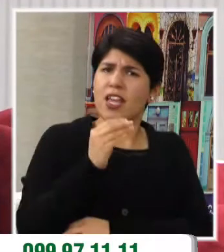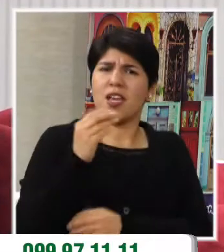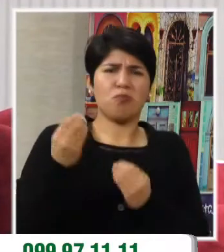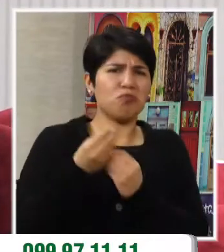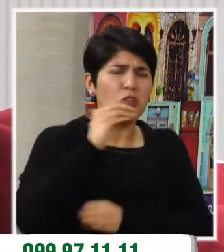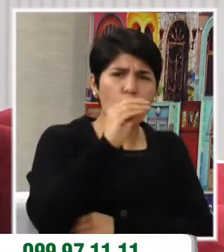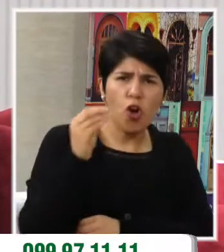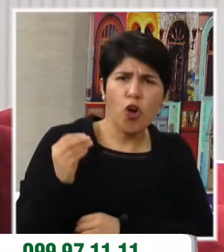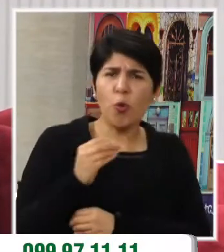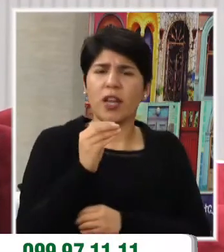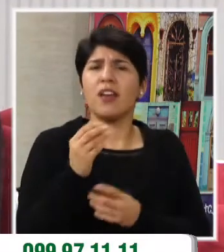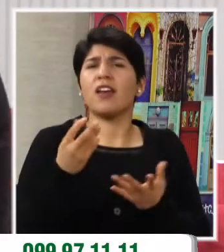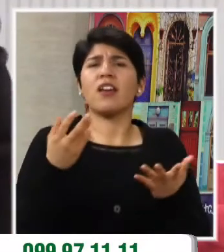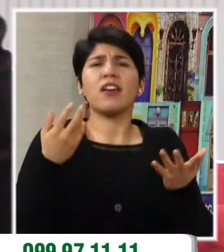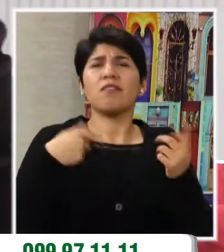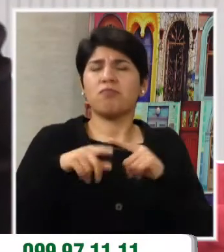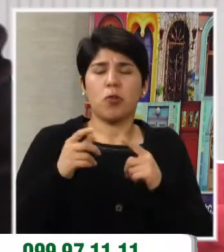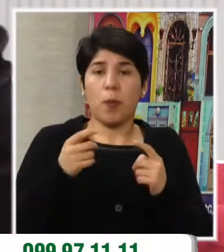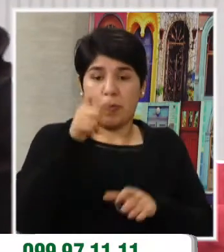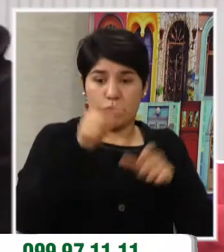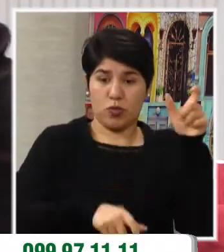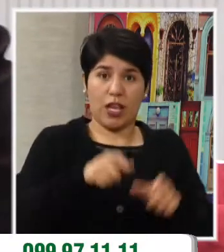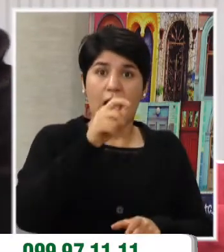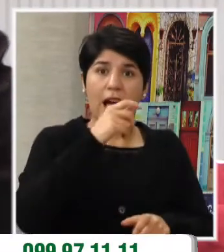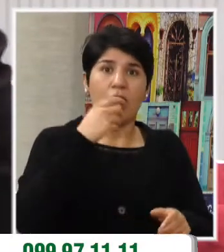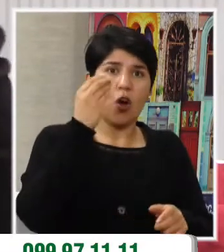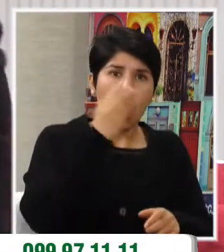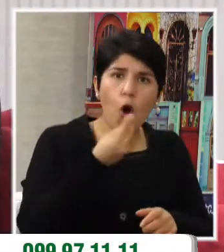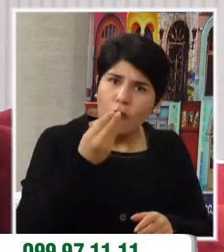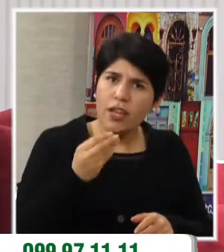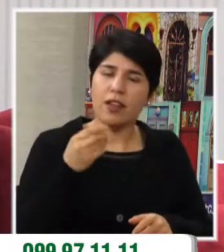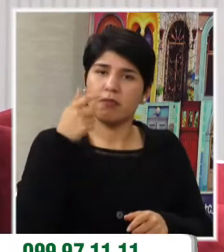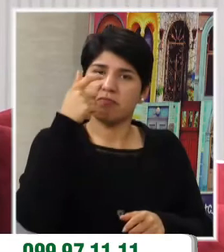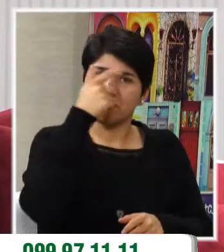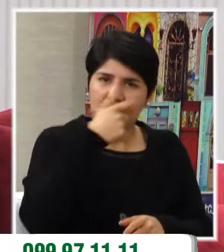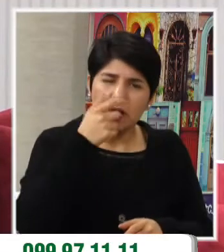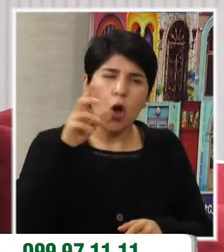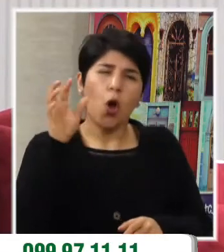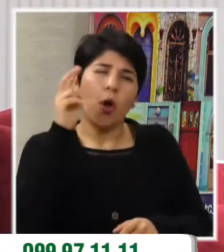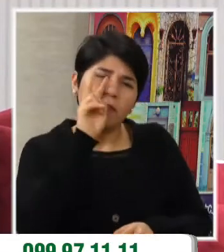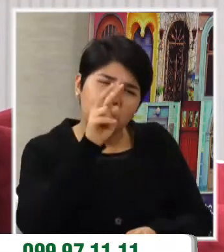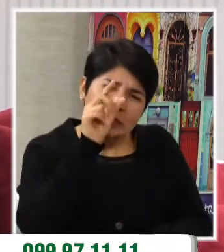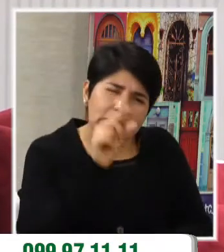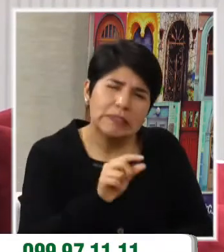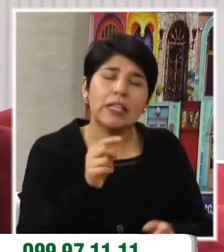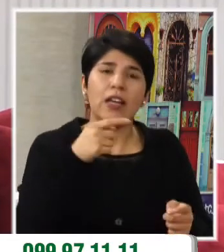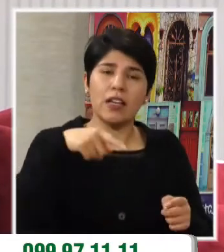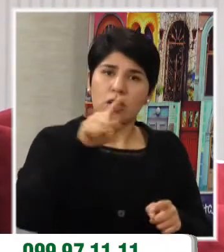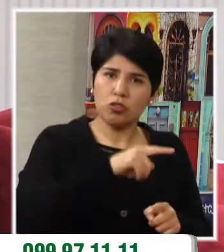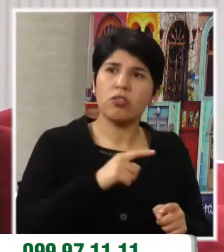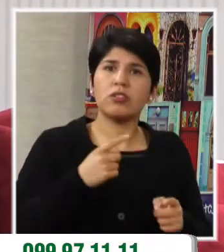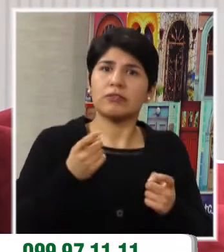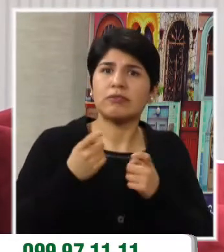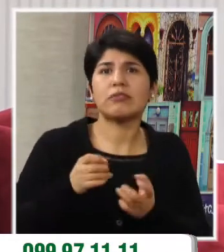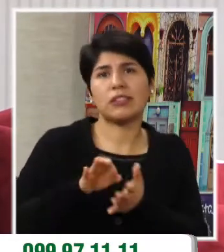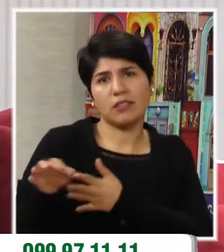muchos chiquilines jóvenes quiero decir que población joven con baja visión y este o seguirá están requiriendo